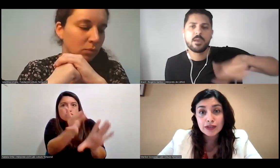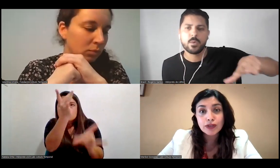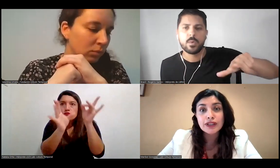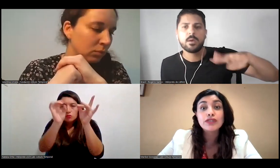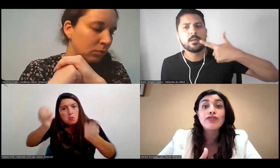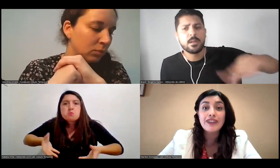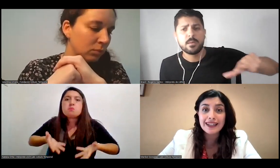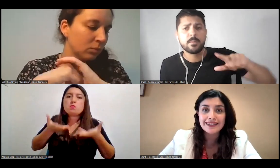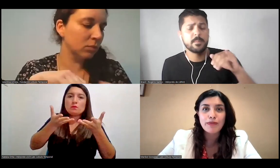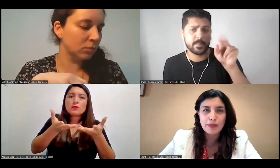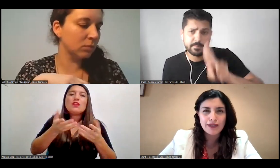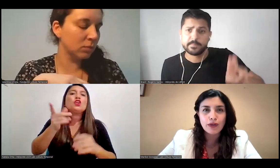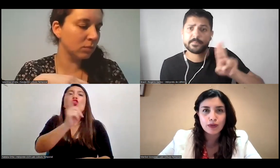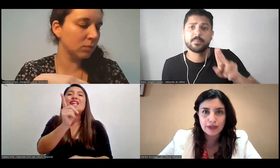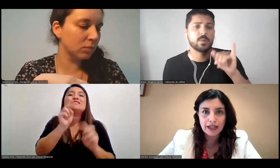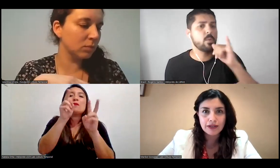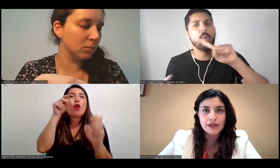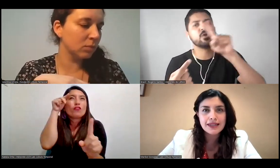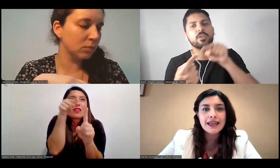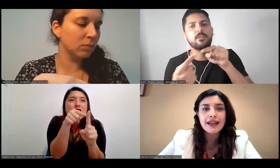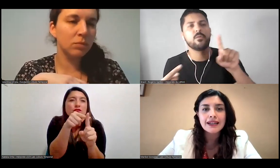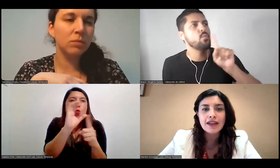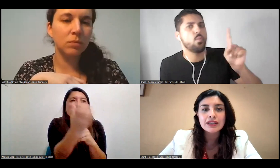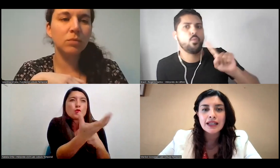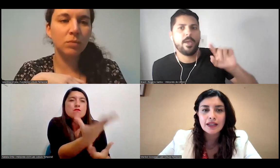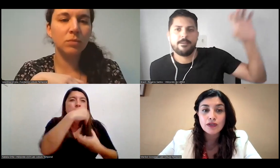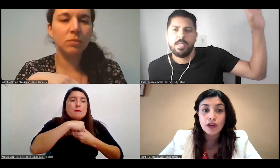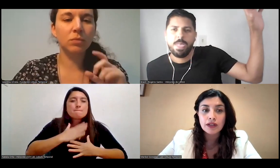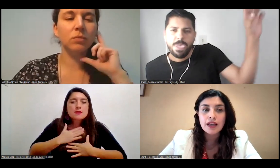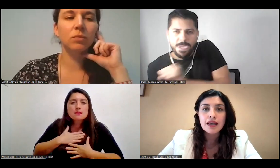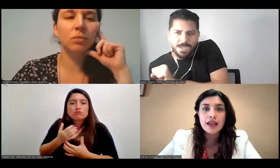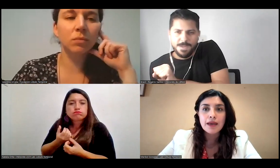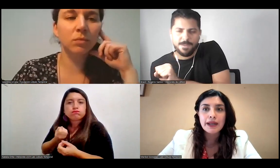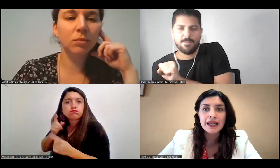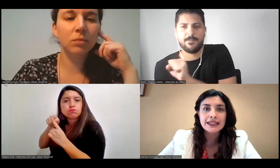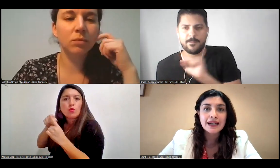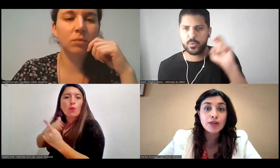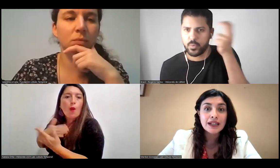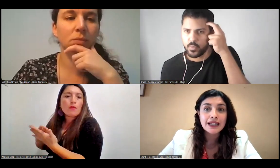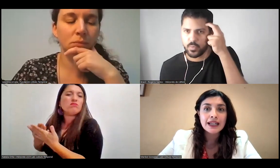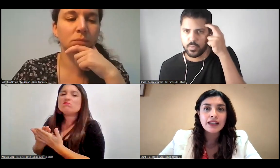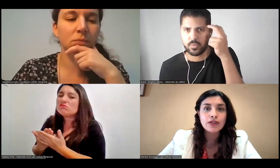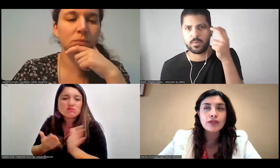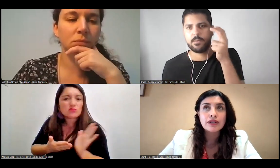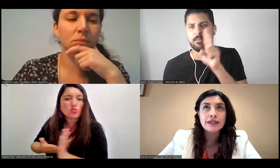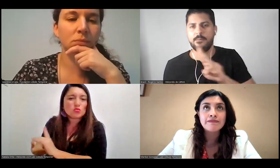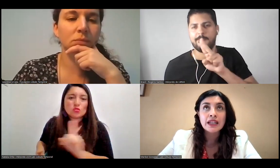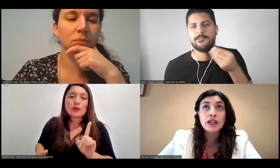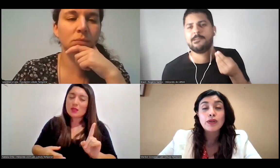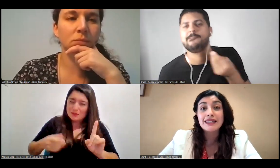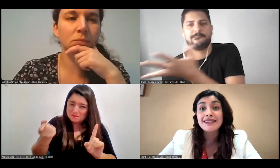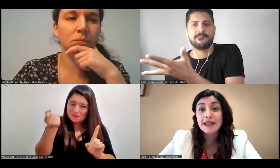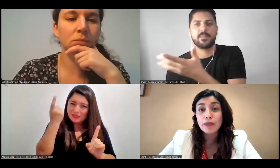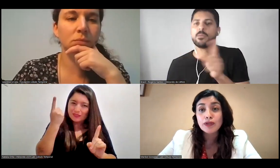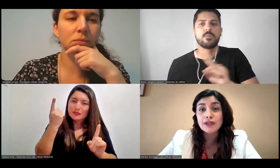lo tanto, con estos fines de apropiación cultural. No sé si queda clara esta distinción, para que la tengamos clara y no